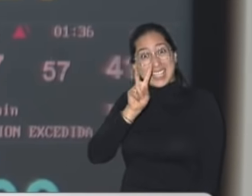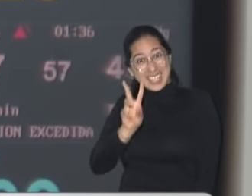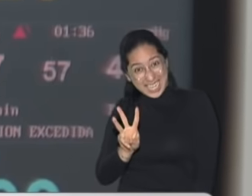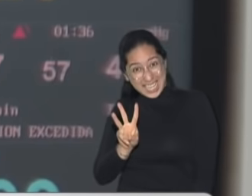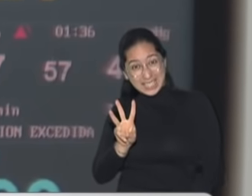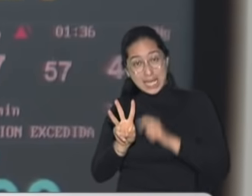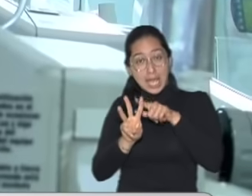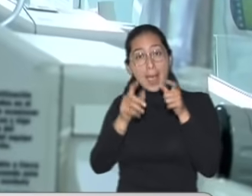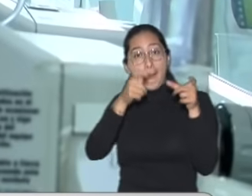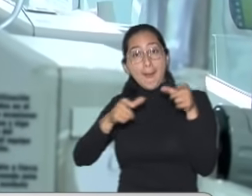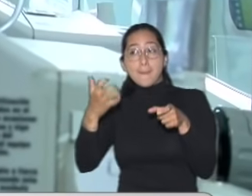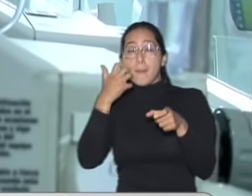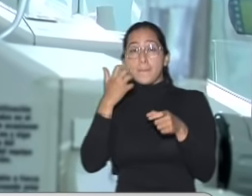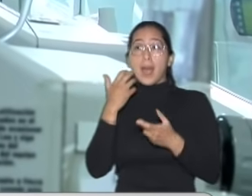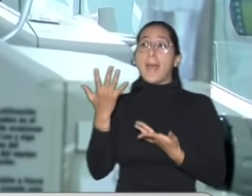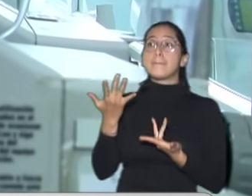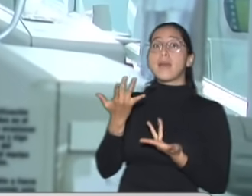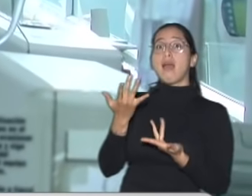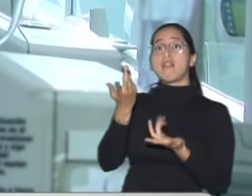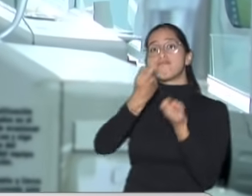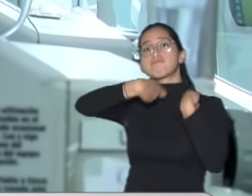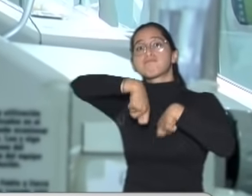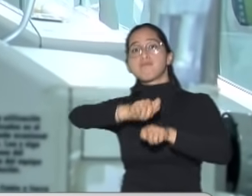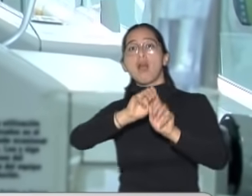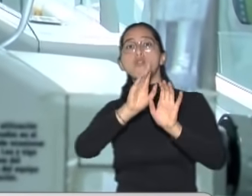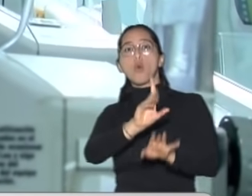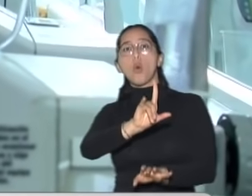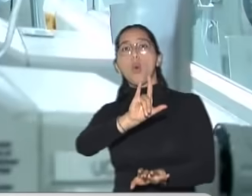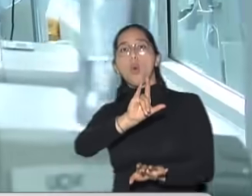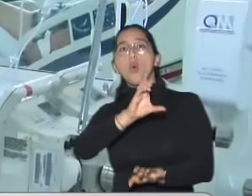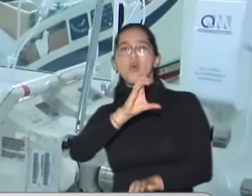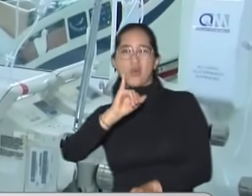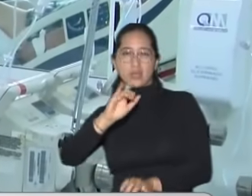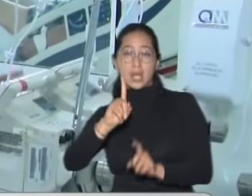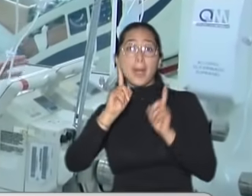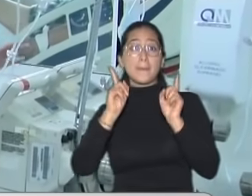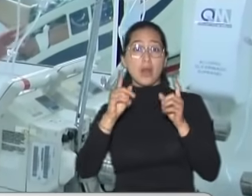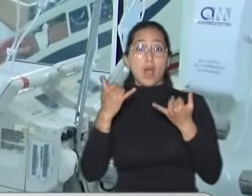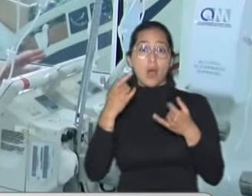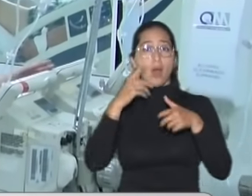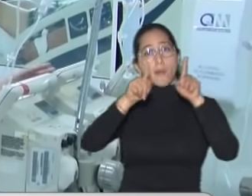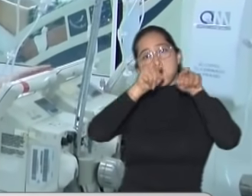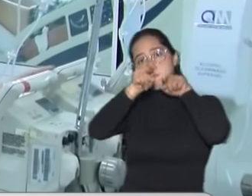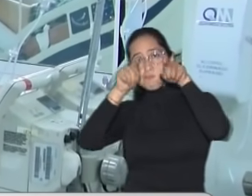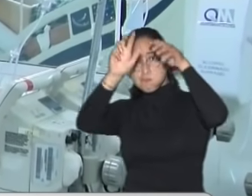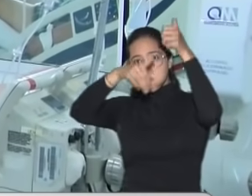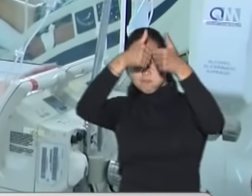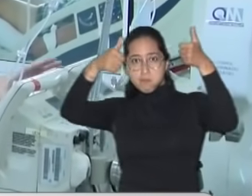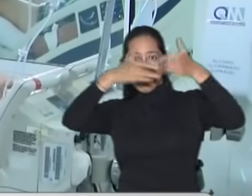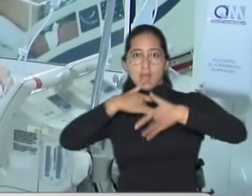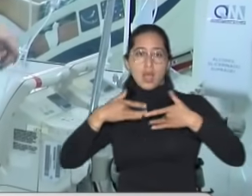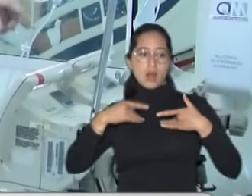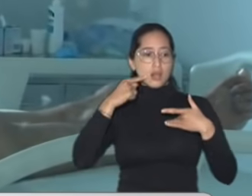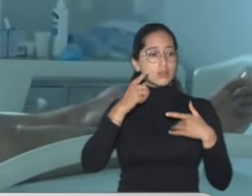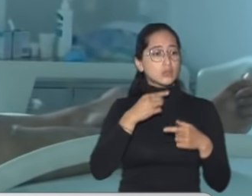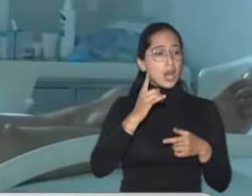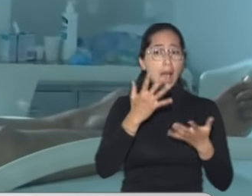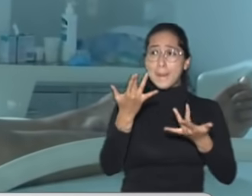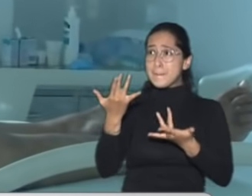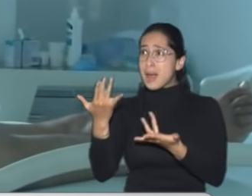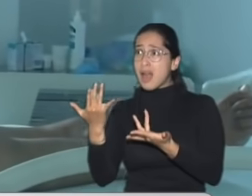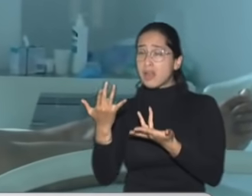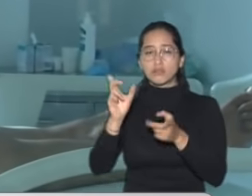cupo de una UCI, mientras que las autoridades de salud esperan poder trasladar a algunas personas hacia Armenia y